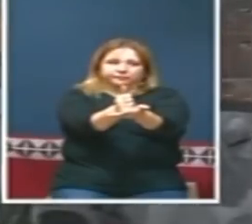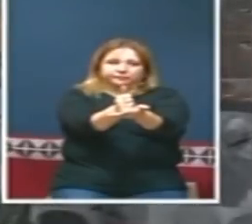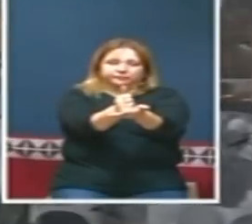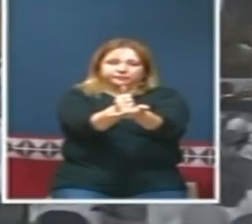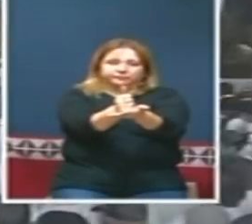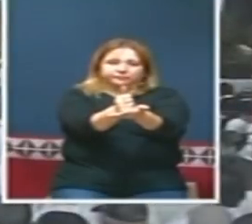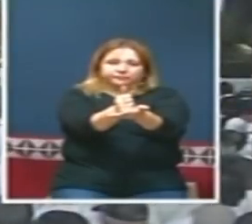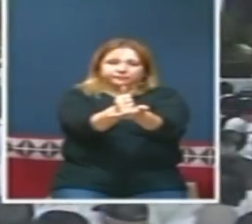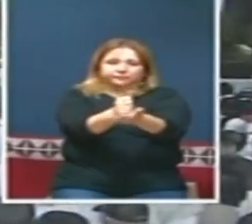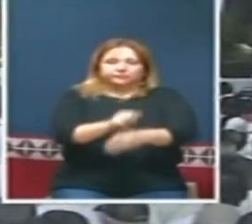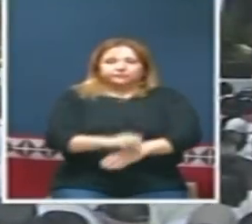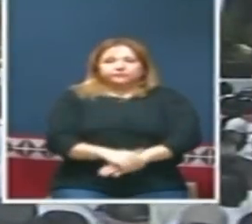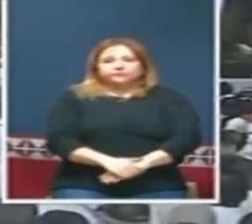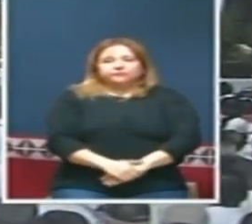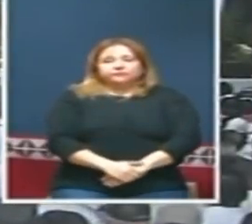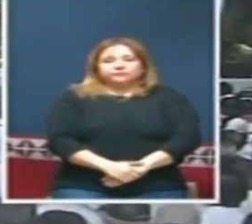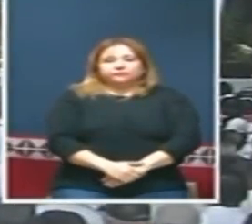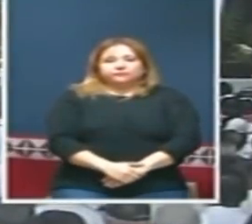Amén.